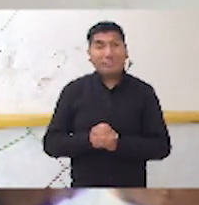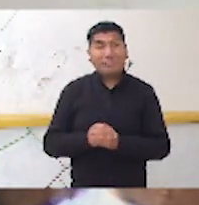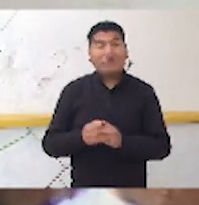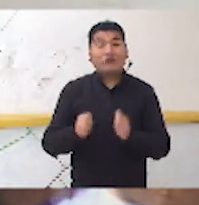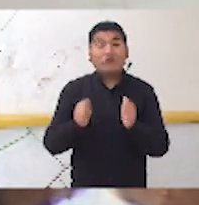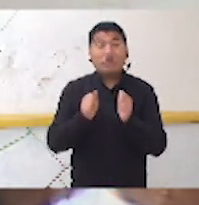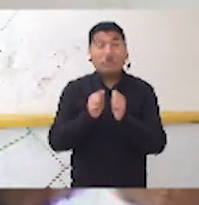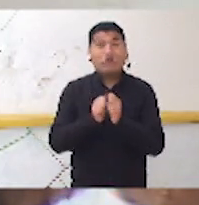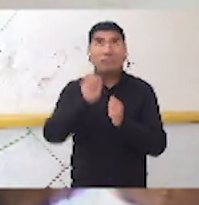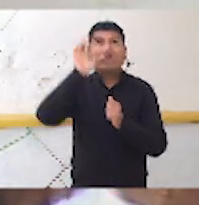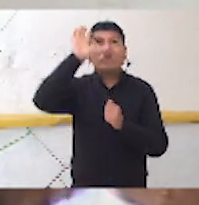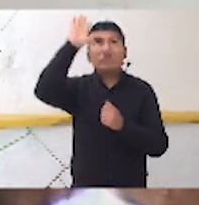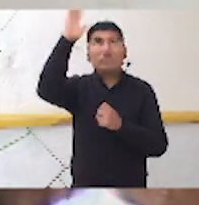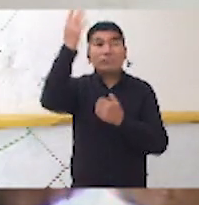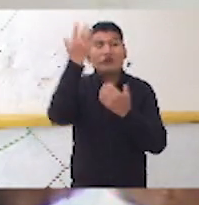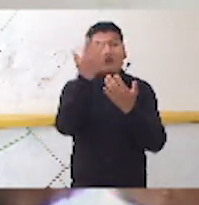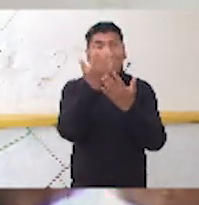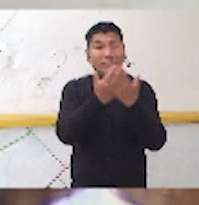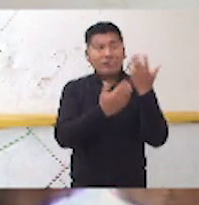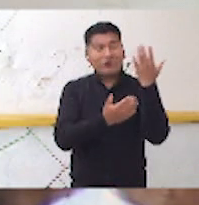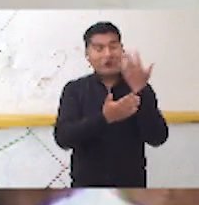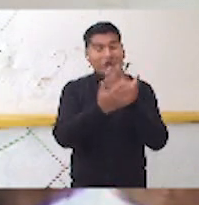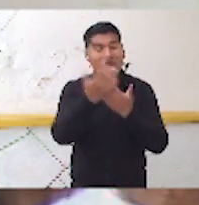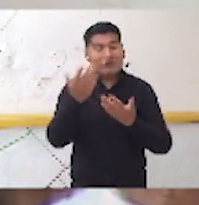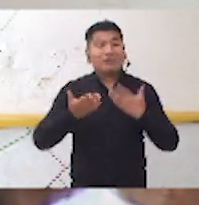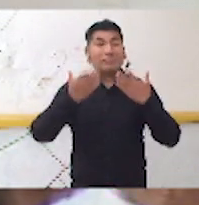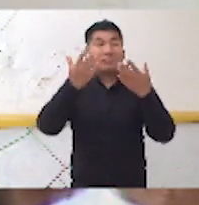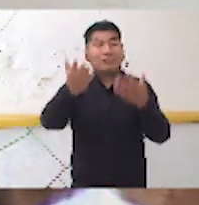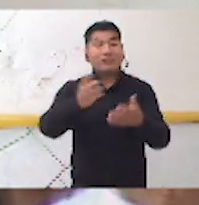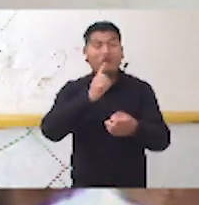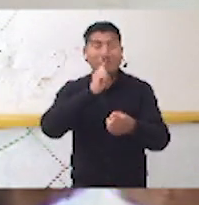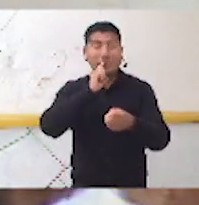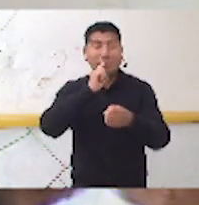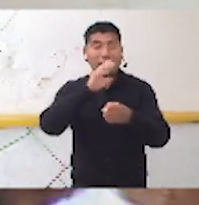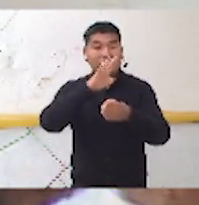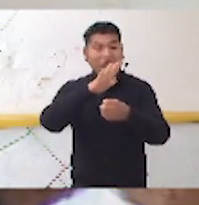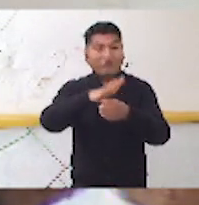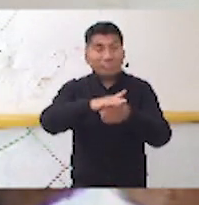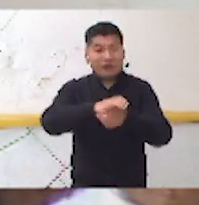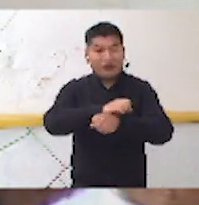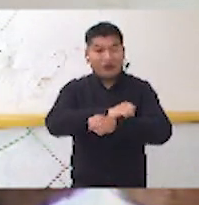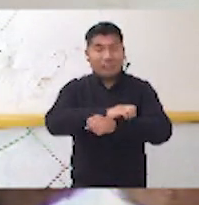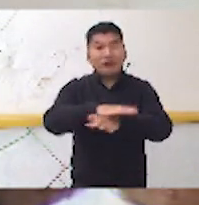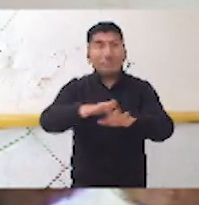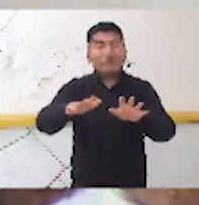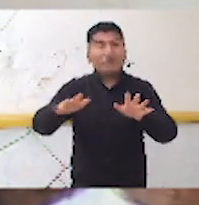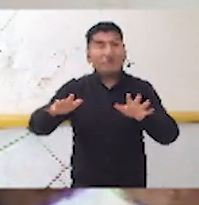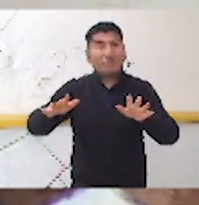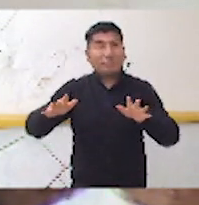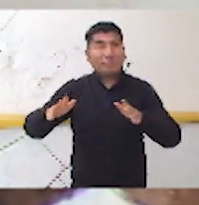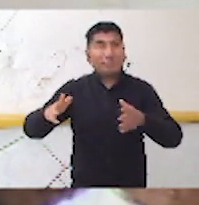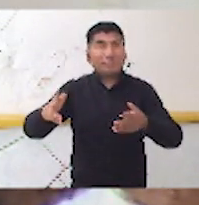Con su brazo hace proezas, dispersó a los